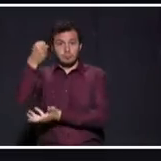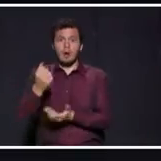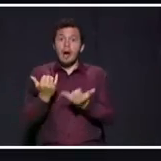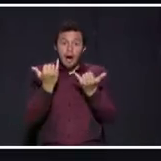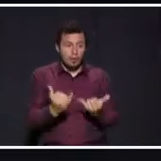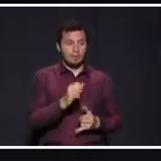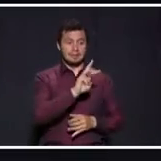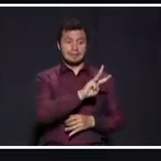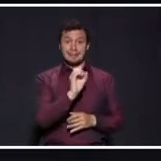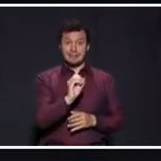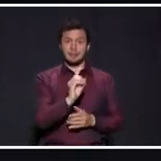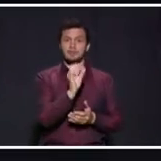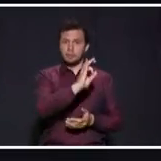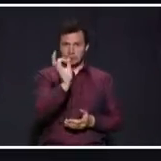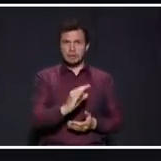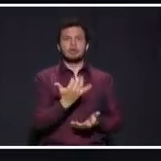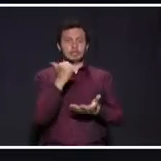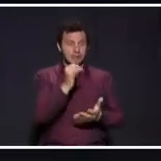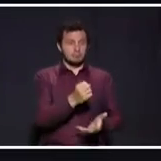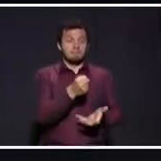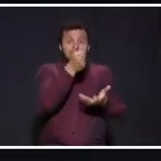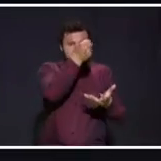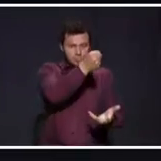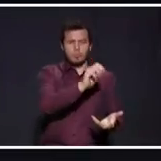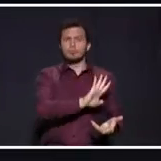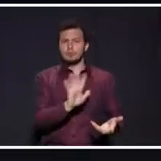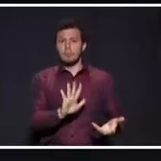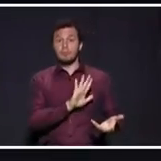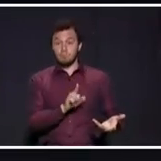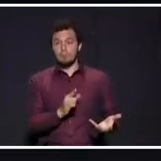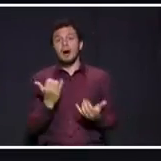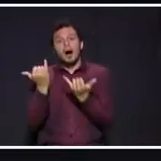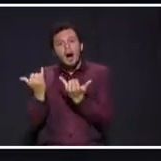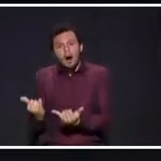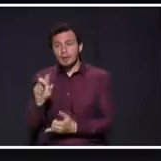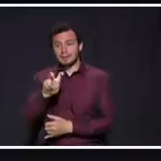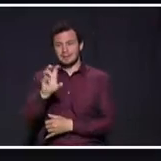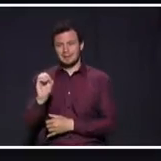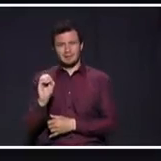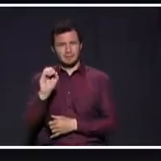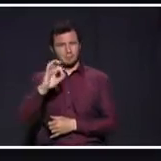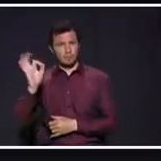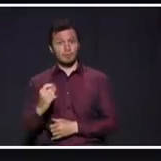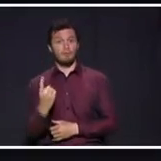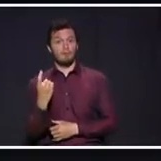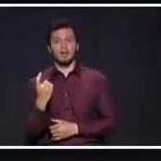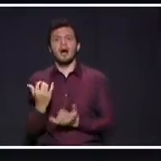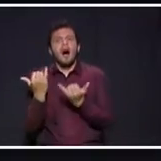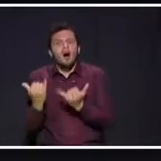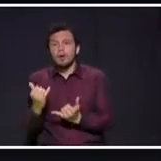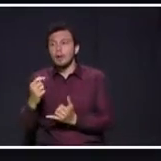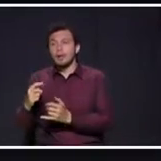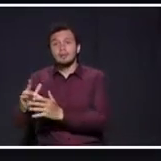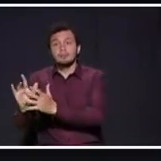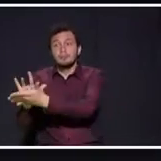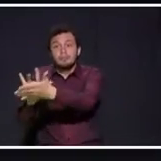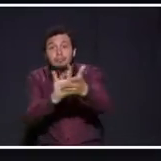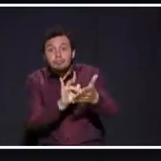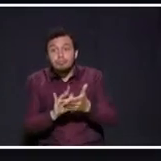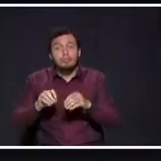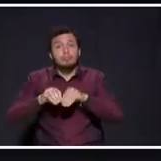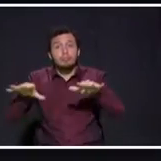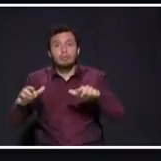tenemos que conseguir lo buscaremos de deuda pública como pidiéndole al gobierno nacional que no libere garantías y fuente